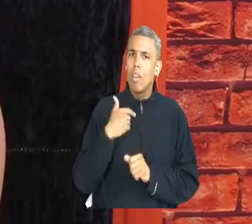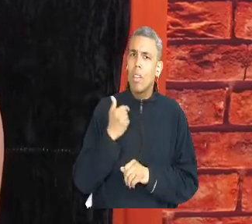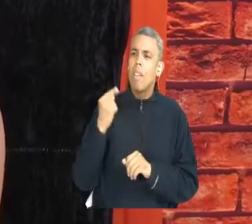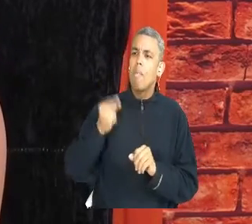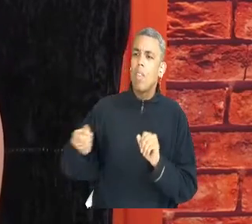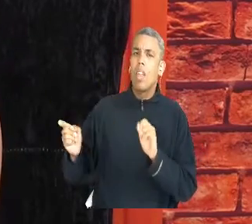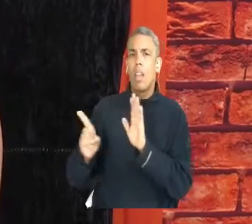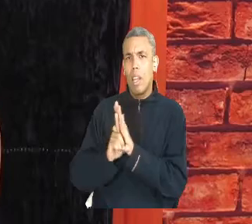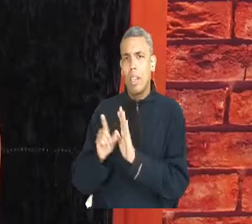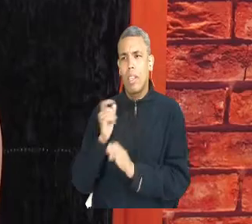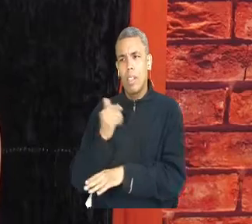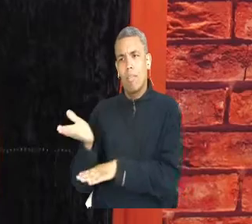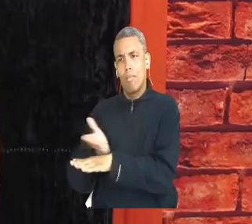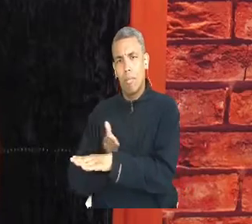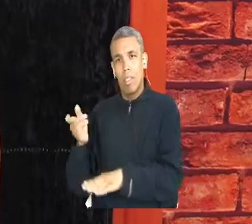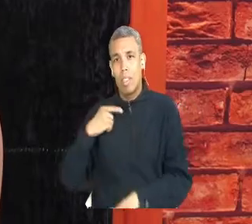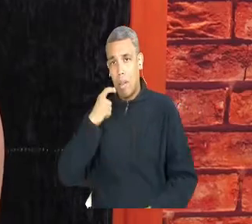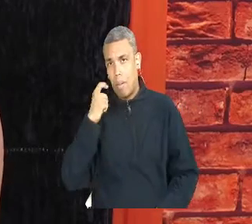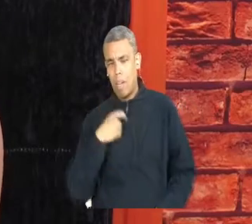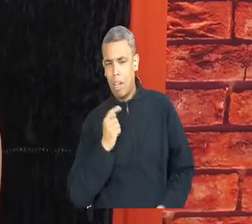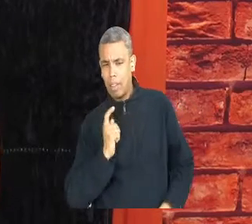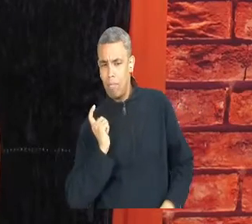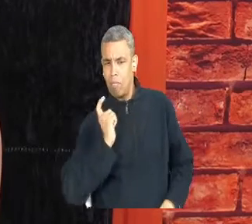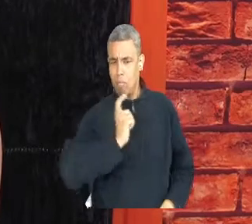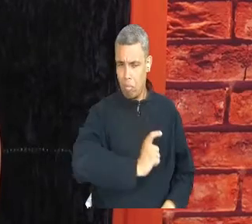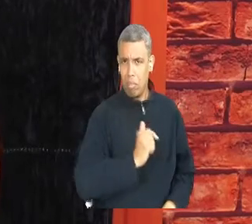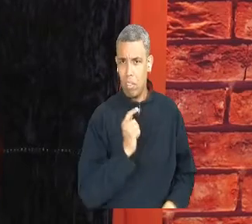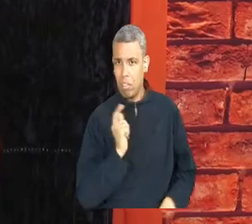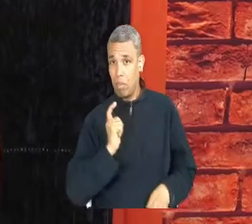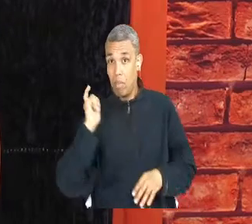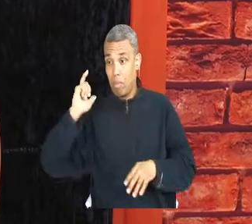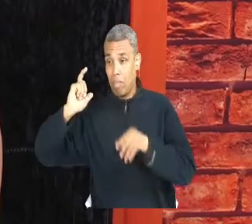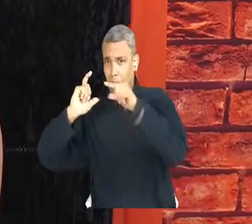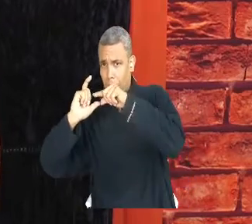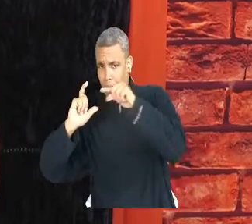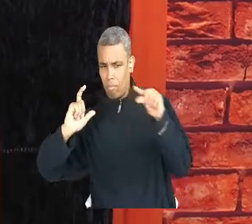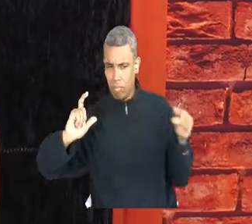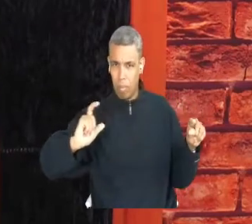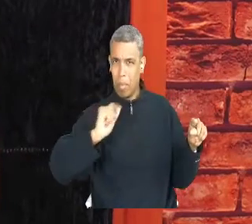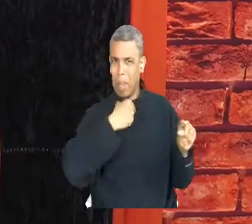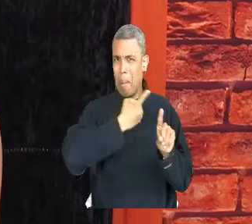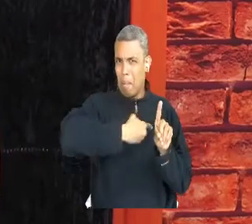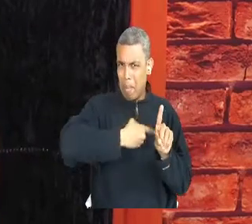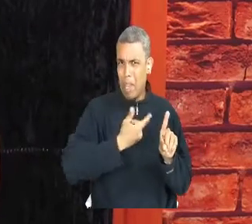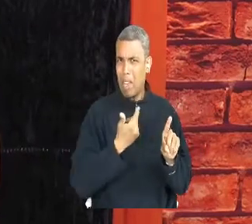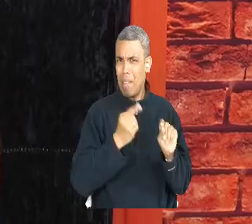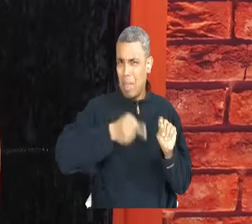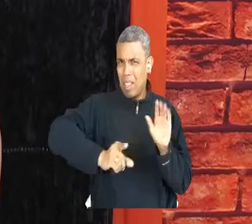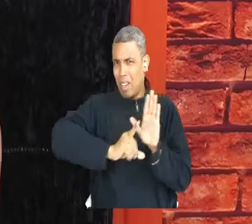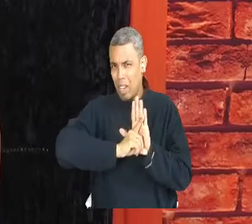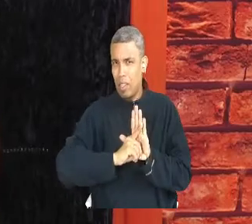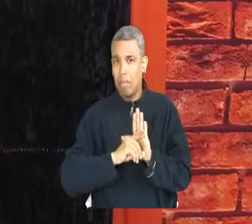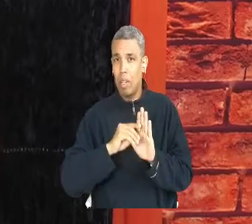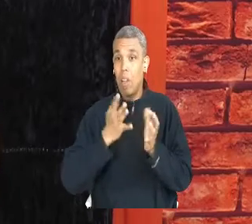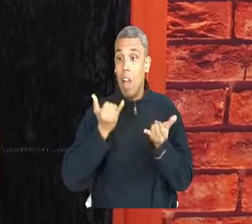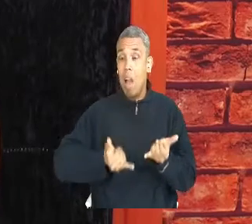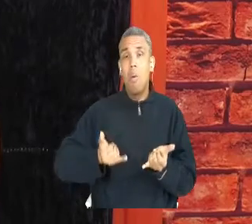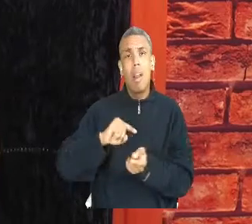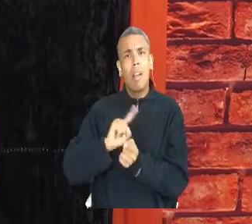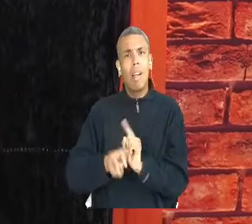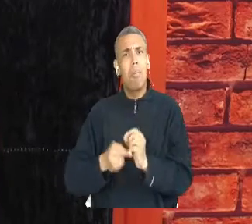porque tendríamos que entrar a analizar si la señora pues ya lo citó inicialmente para que se fijara una cuota de alimentos si